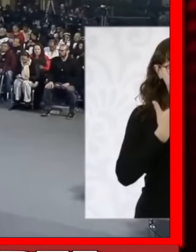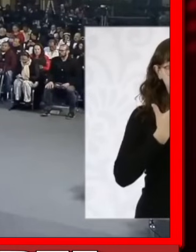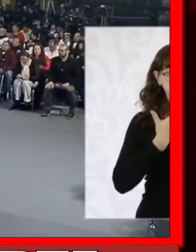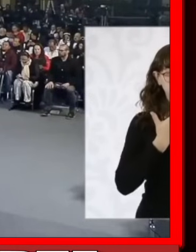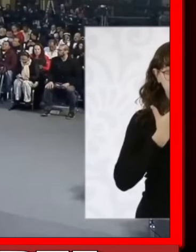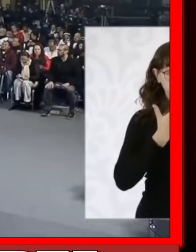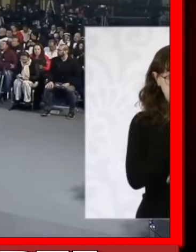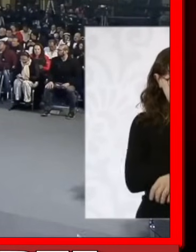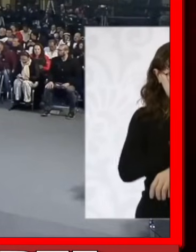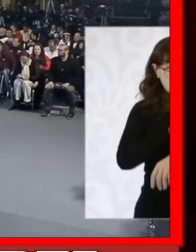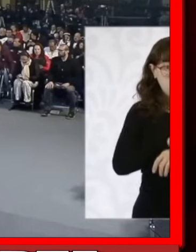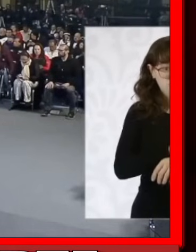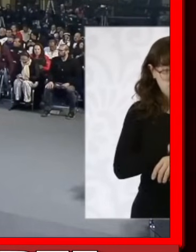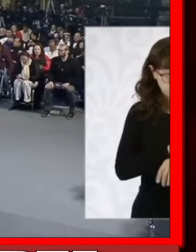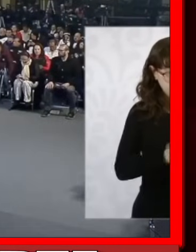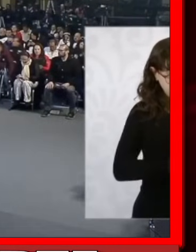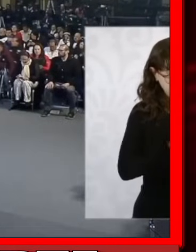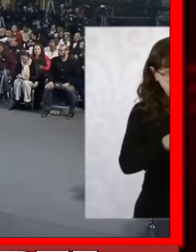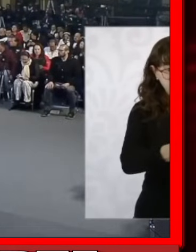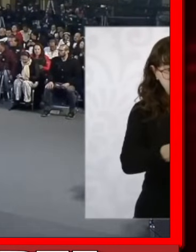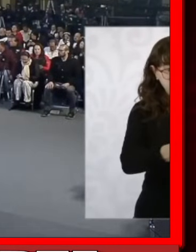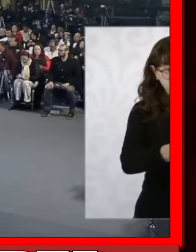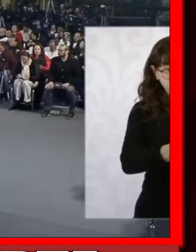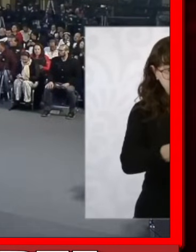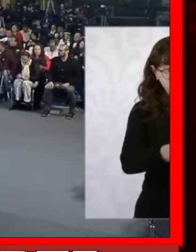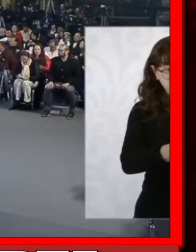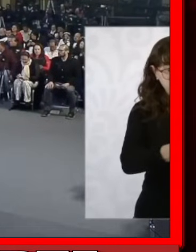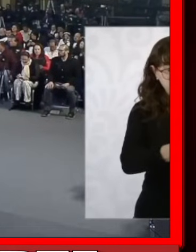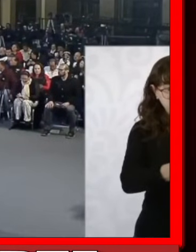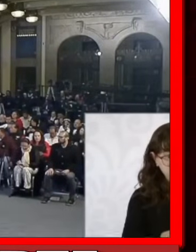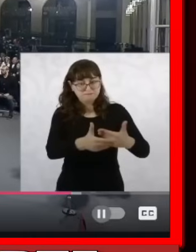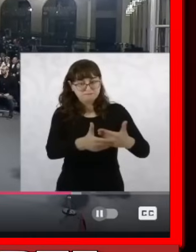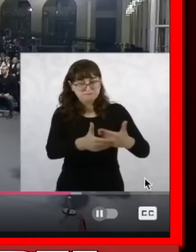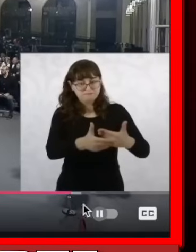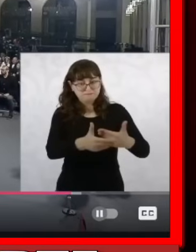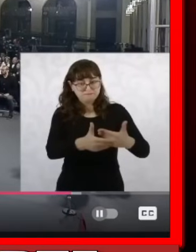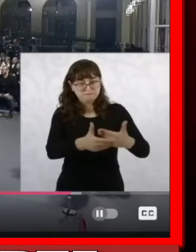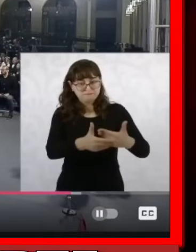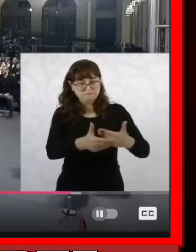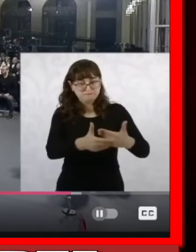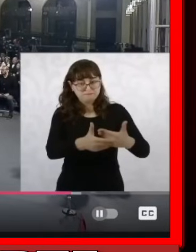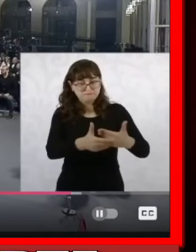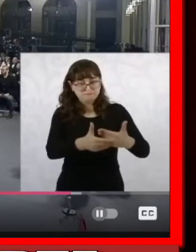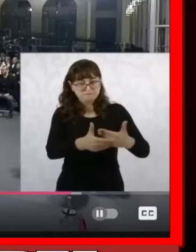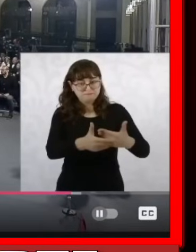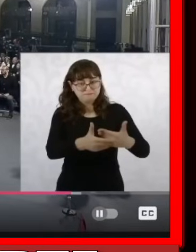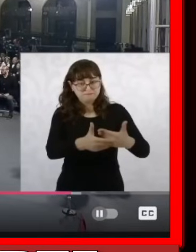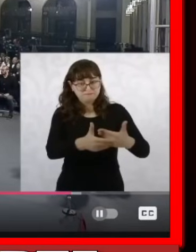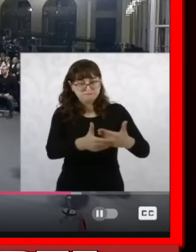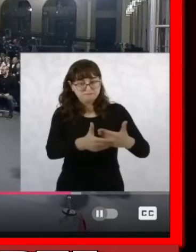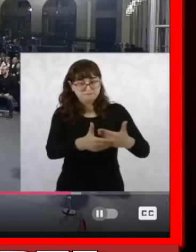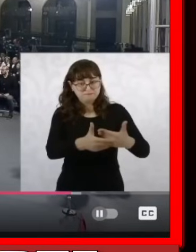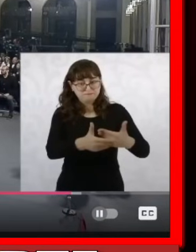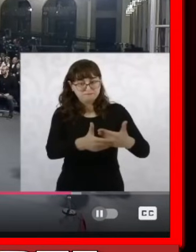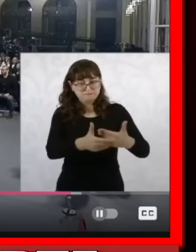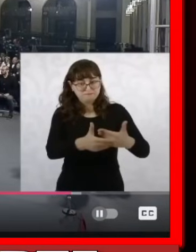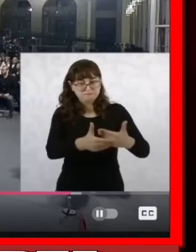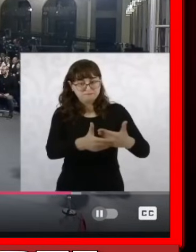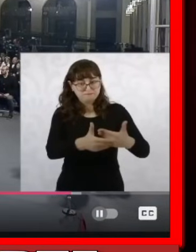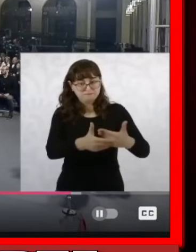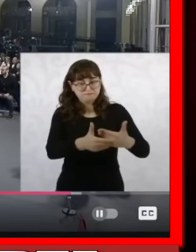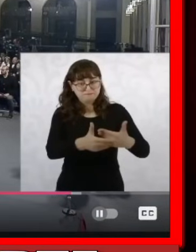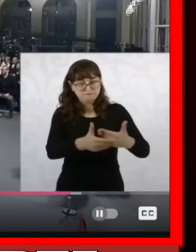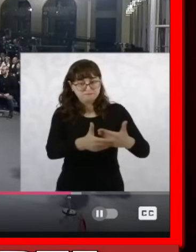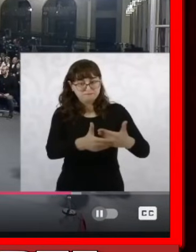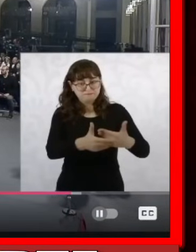coordinación Y por último hablando de frontera pues ya lo escucharon bien mexicanos y mexicanas y justamente pues se debe hacer un informe de